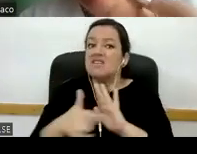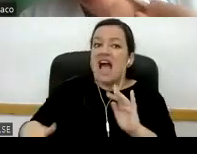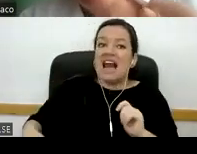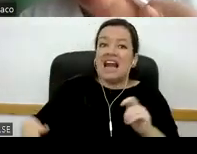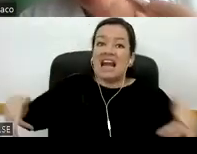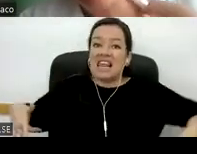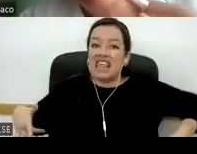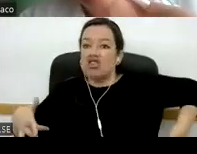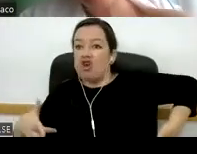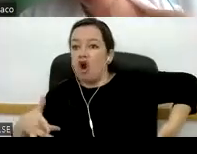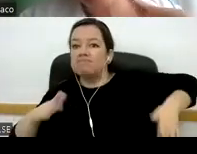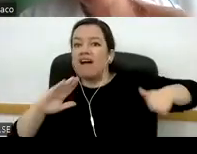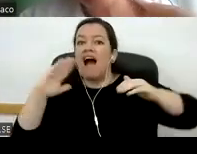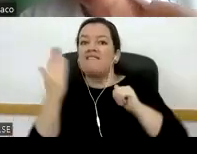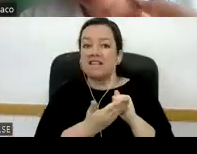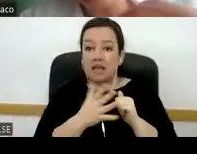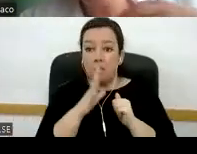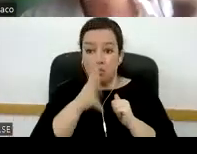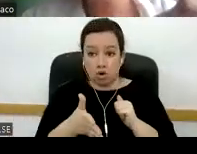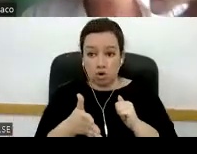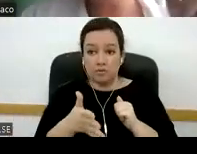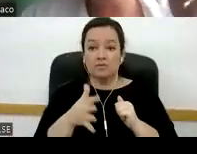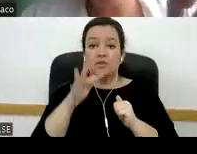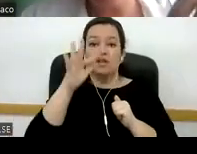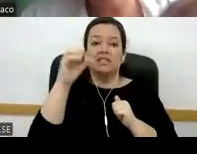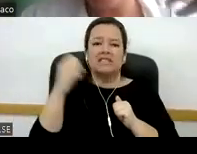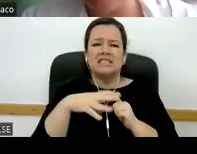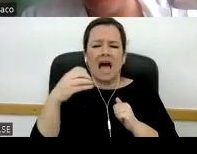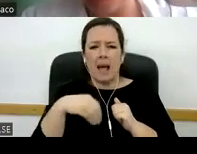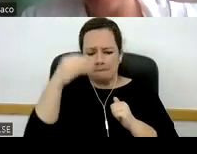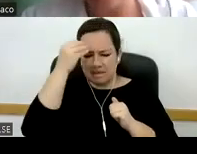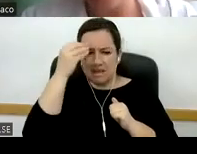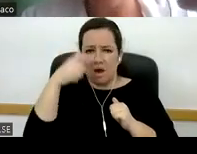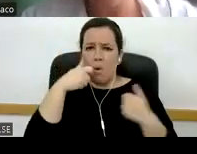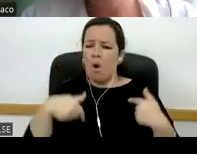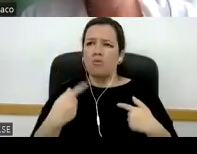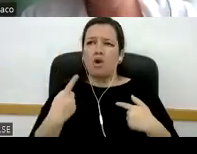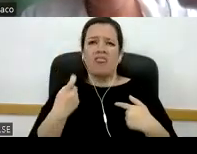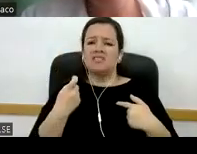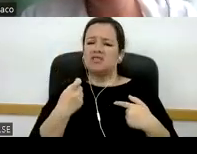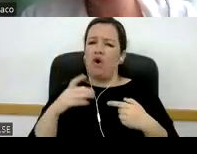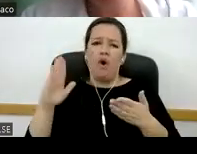arterias porque un exceso de sodio entiende el cuerpo que ha de ser eliminado. Por lo tanto,